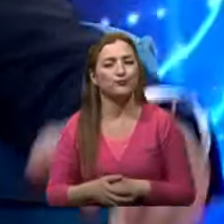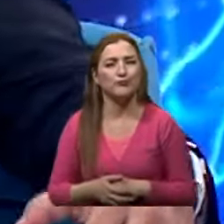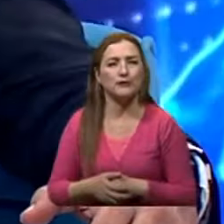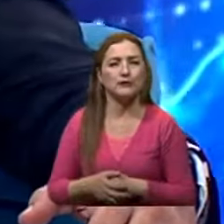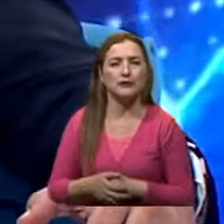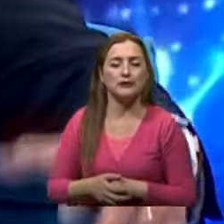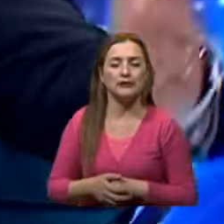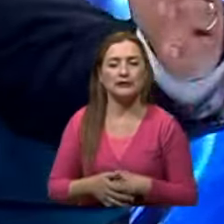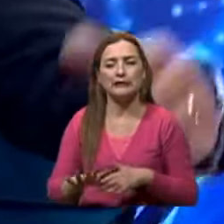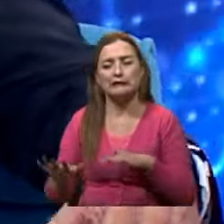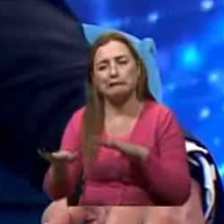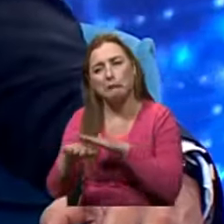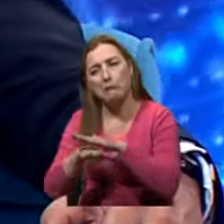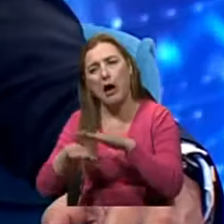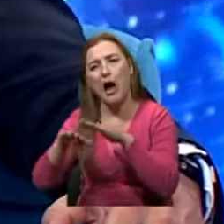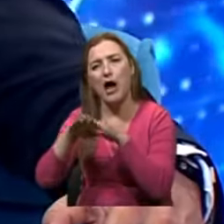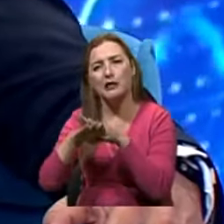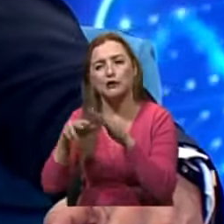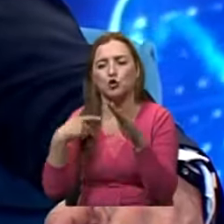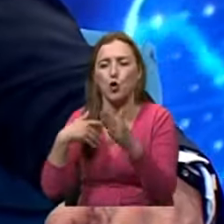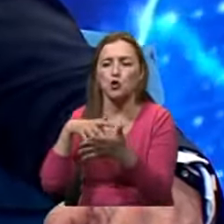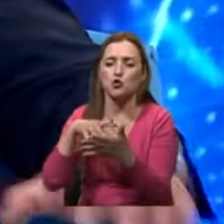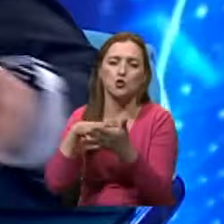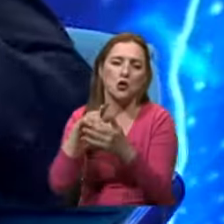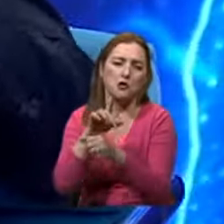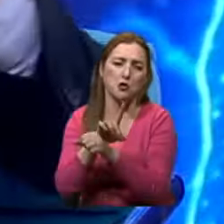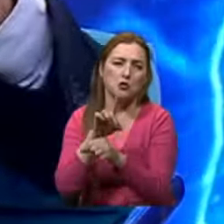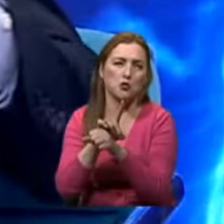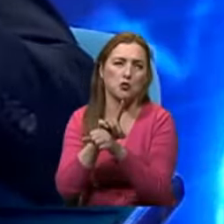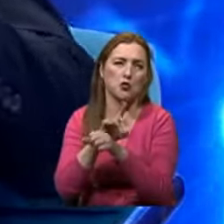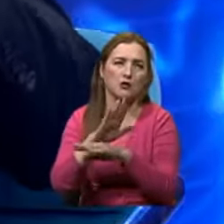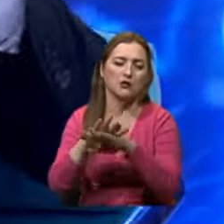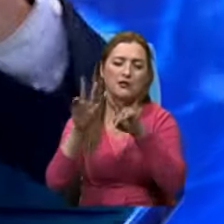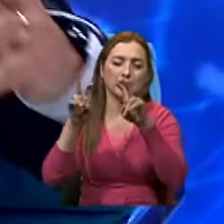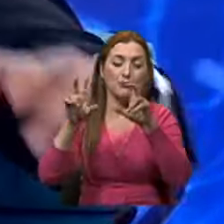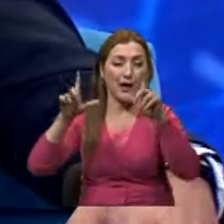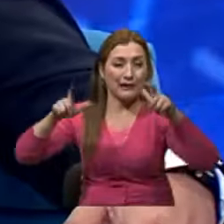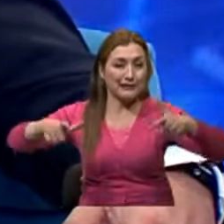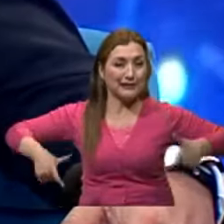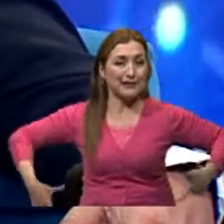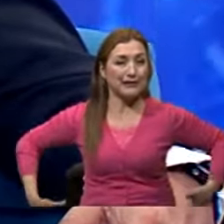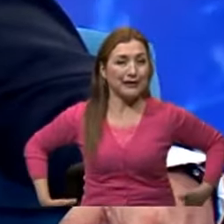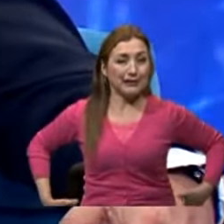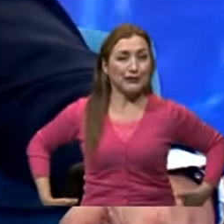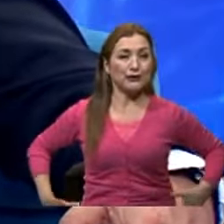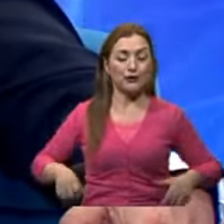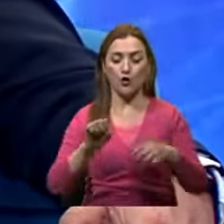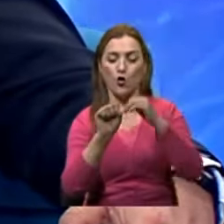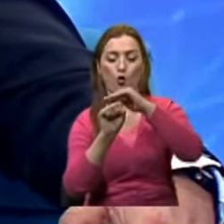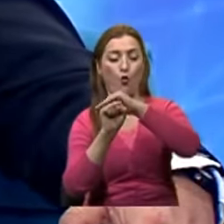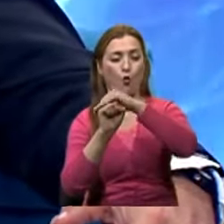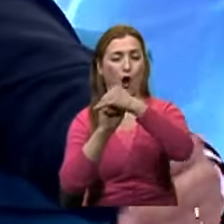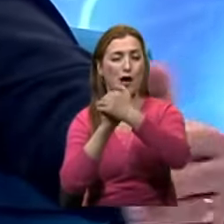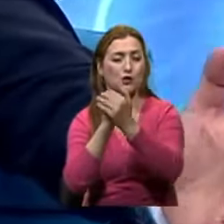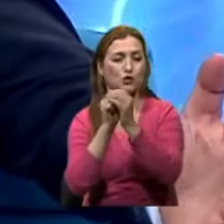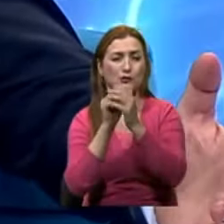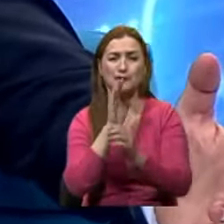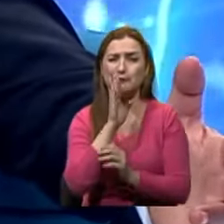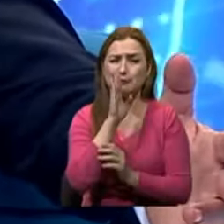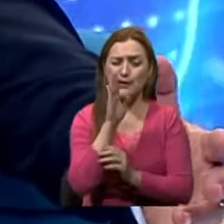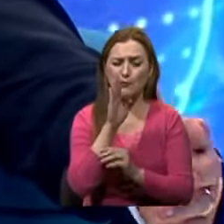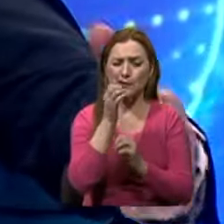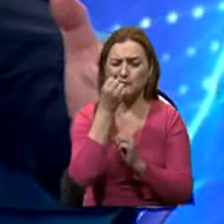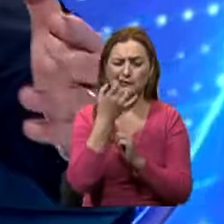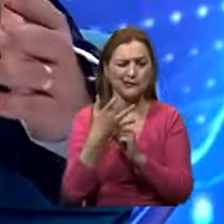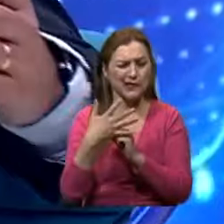bases traumatológicas de la Facultad de Medicina, toda esta cadera y el hueso del fémur sangran bastante. Lo que me